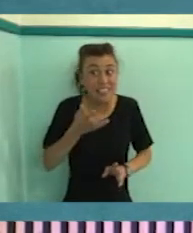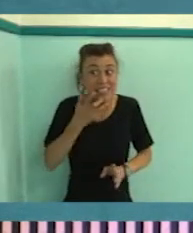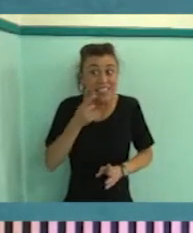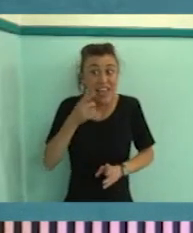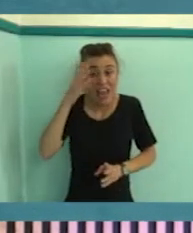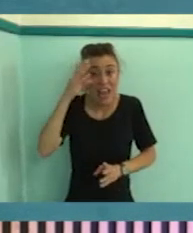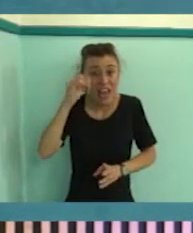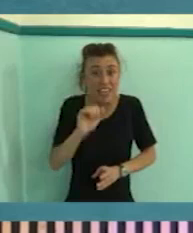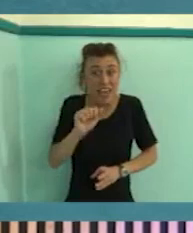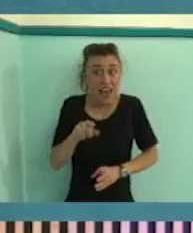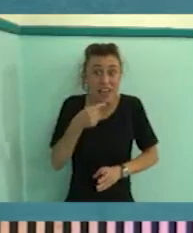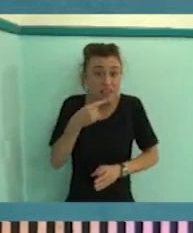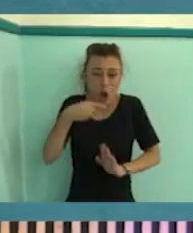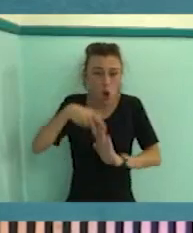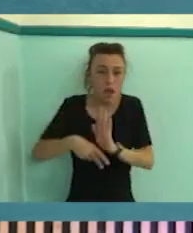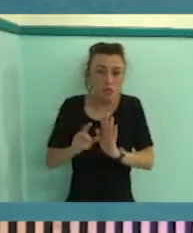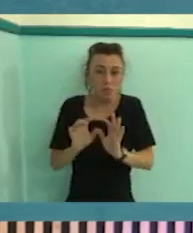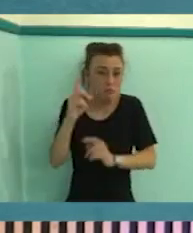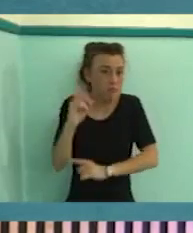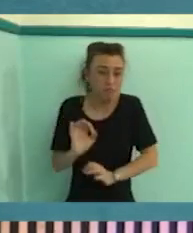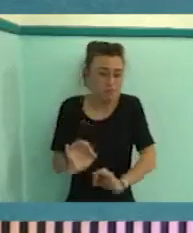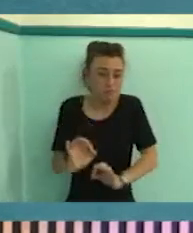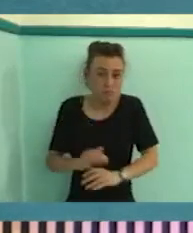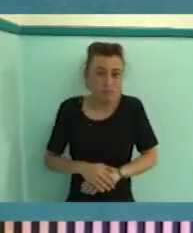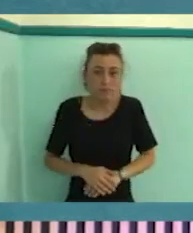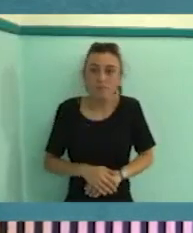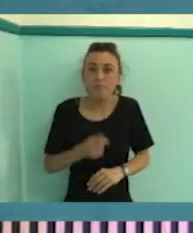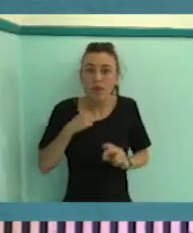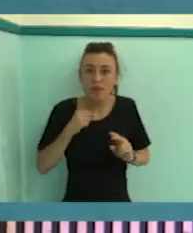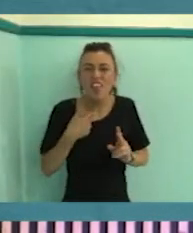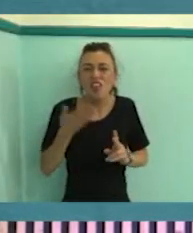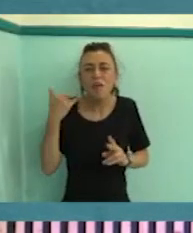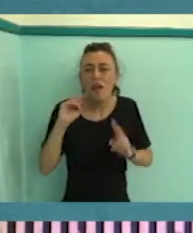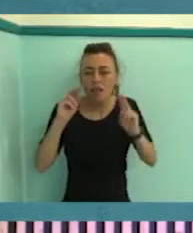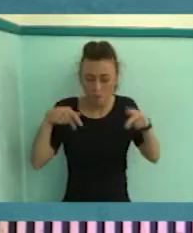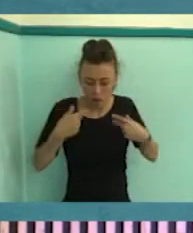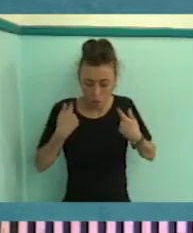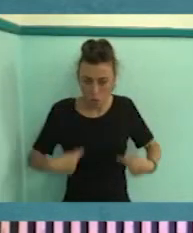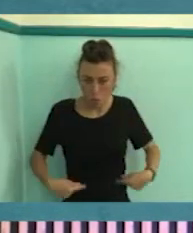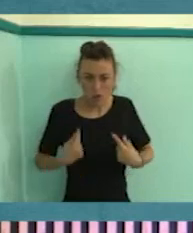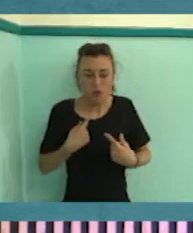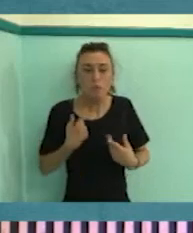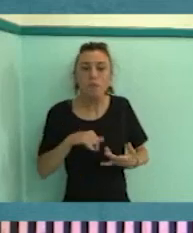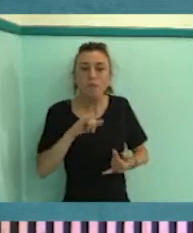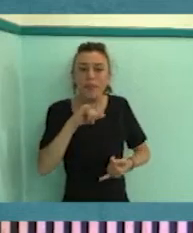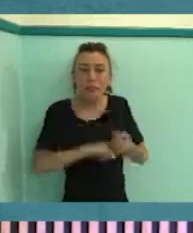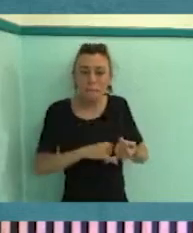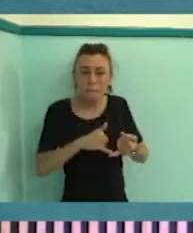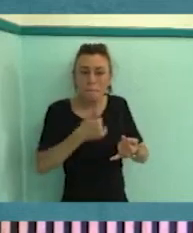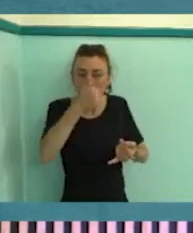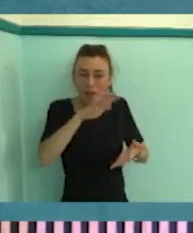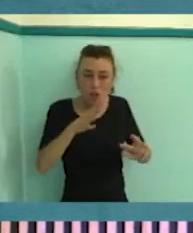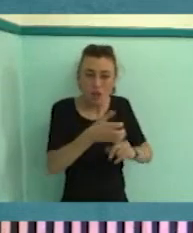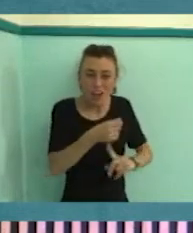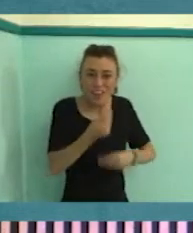ía es la norma ya entonces volviendo no a ese De dónde viene percibir mi cuerpo venimos de lo que debe usted hacer para encontrar marido no sea delgada pero